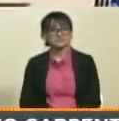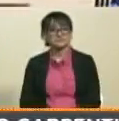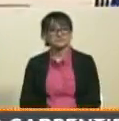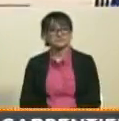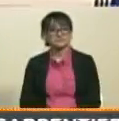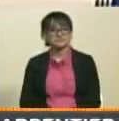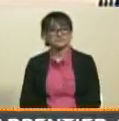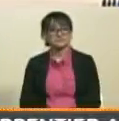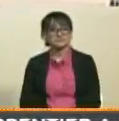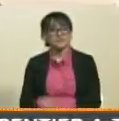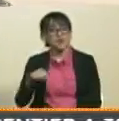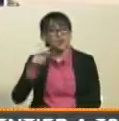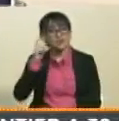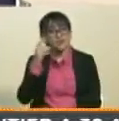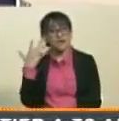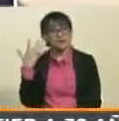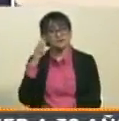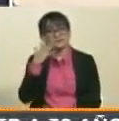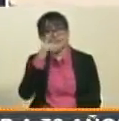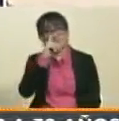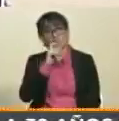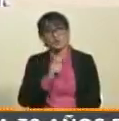un día como hoy hace 5 años.